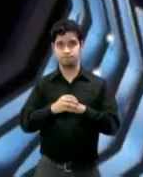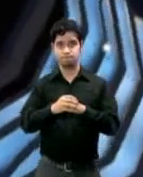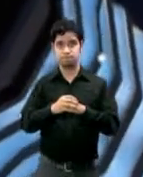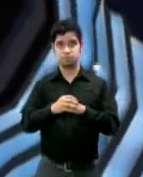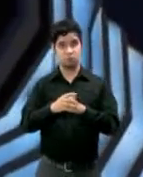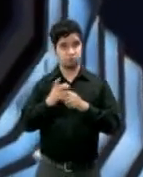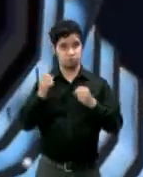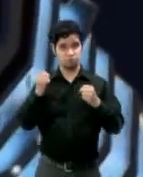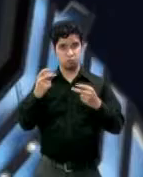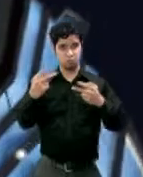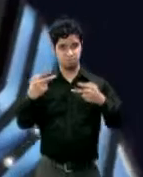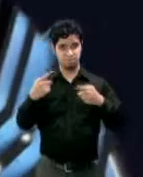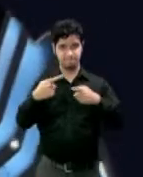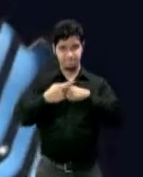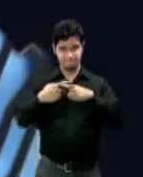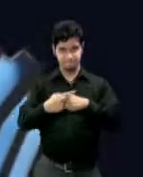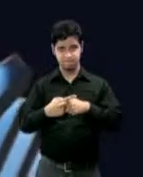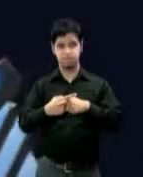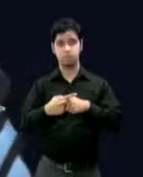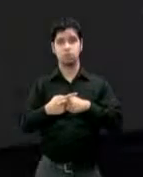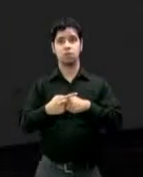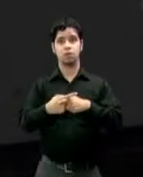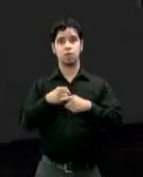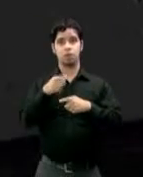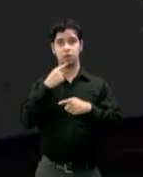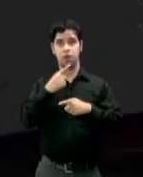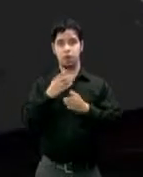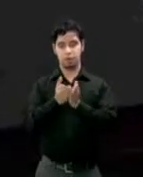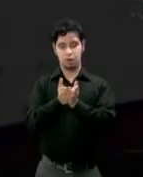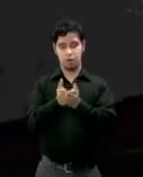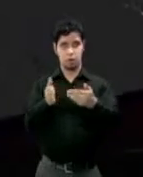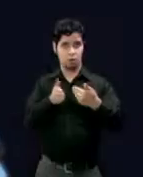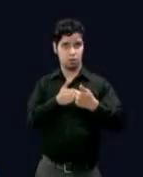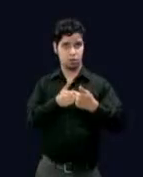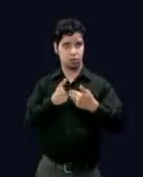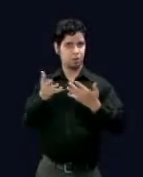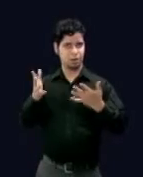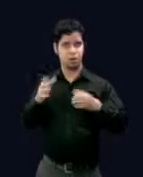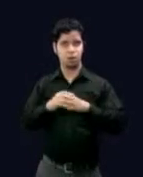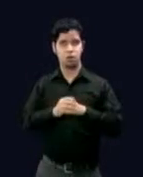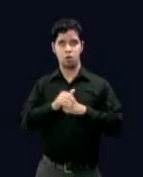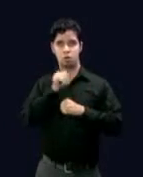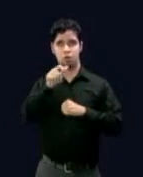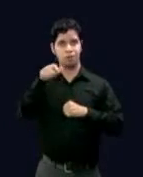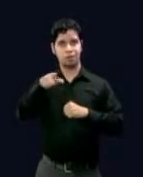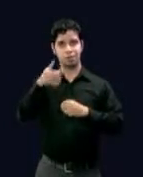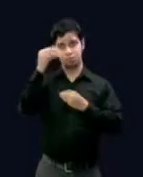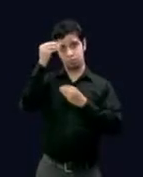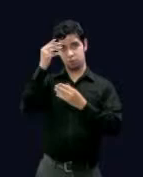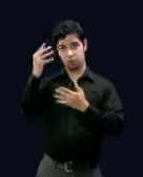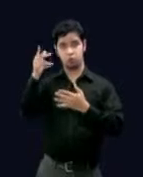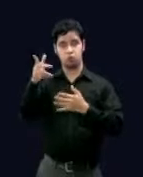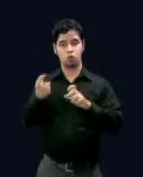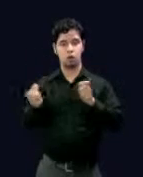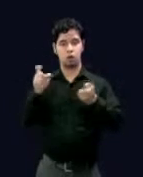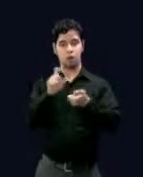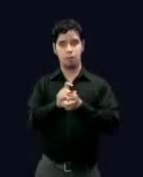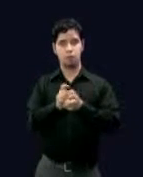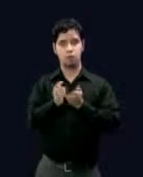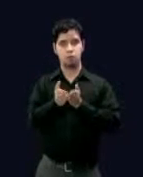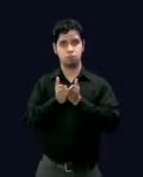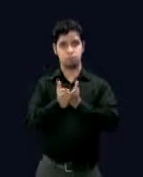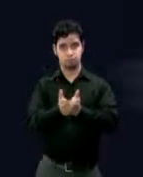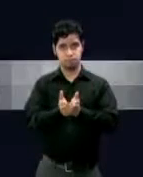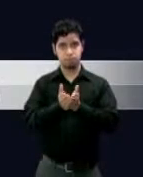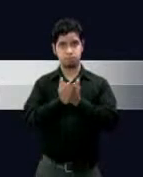de contradicciones. Indicó que había navegado cerca de la isla anteriormente, por lo que no consideró necesario informar de su cambio de ruta. Dijo que